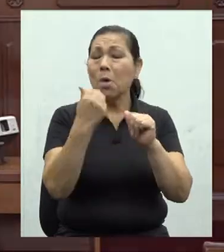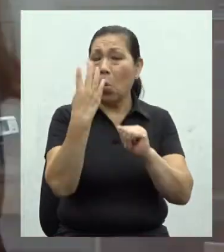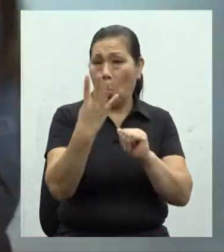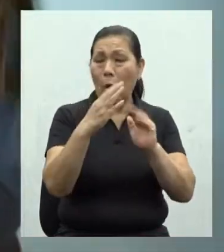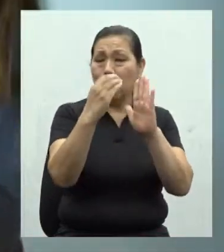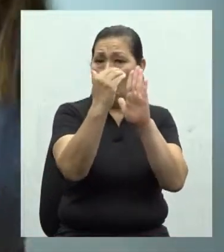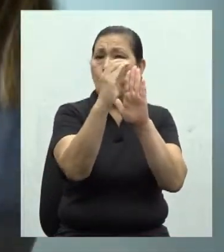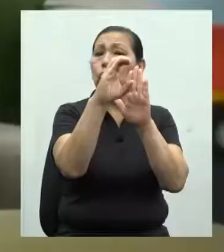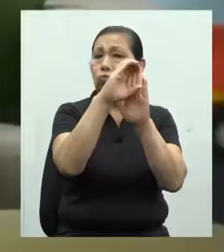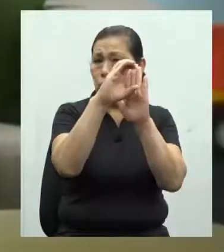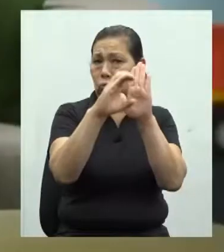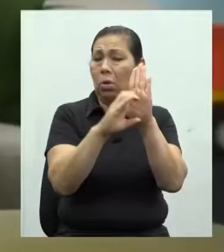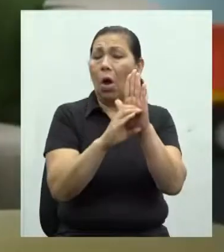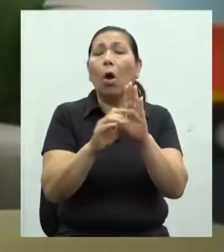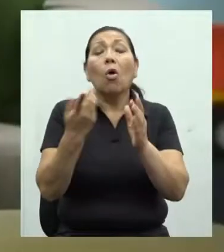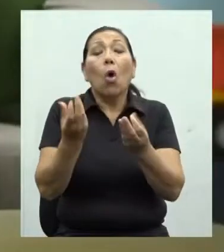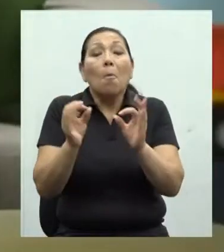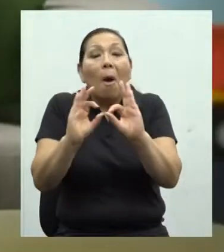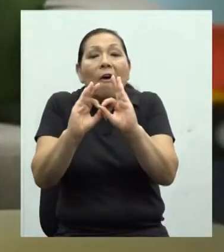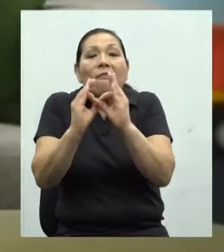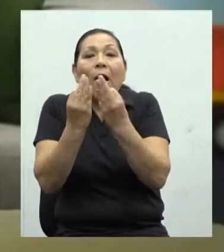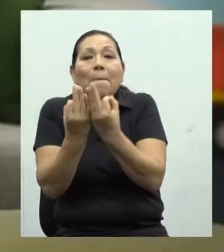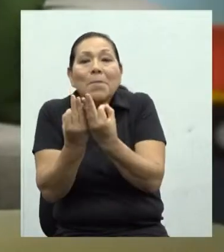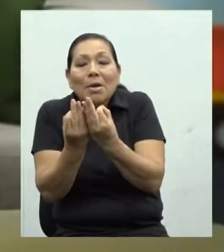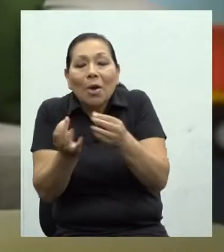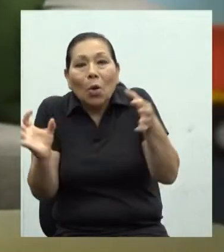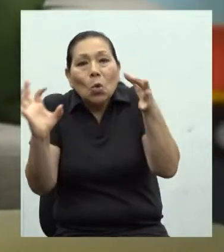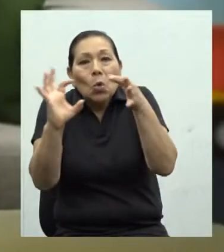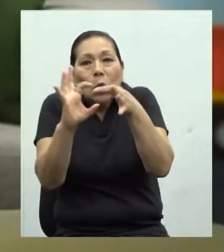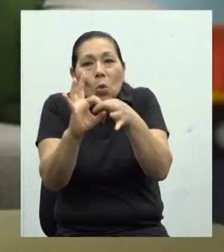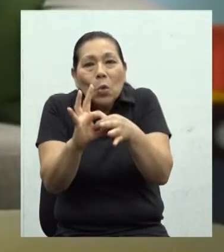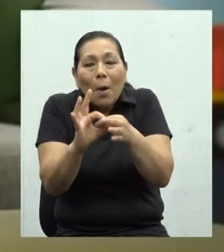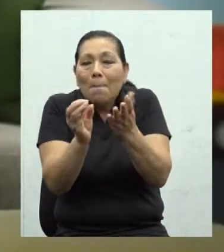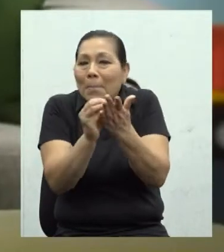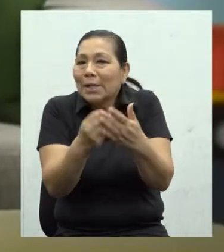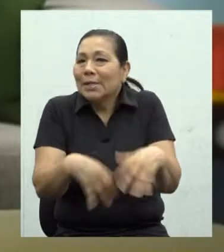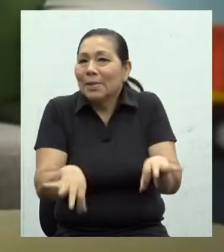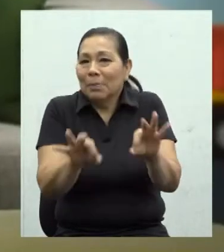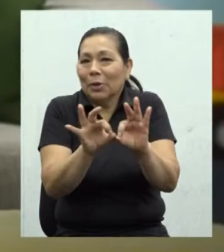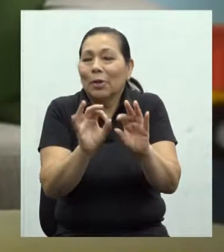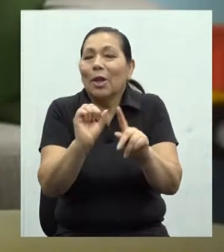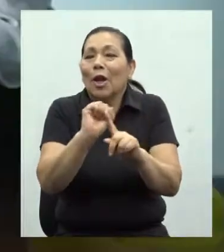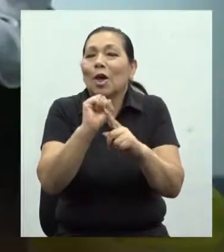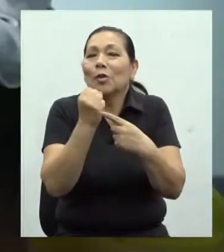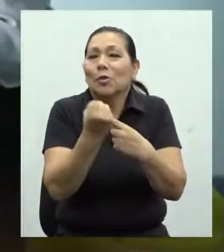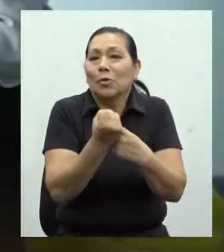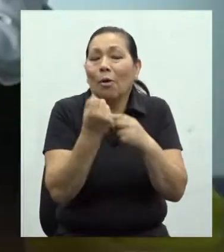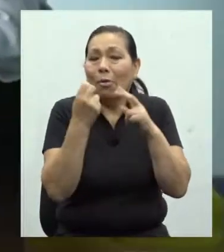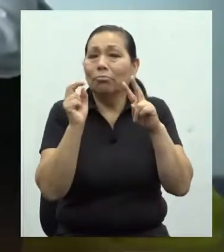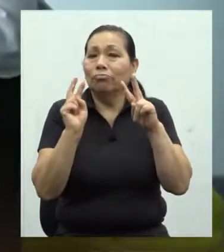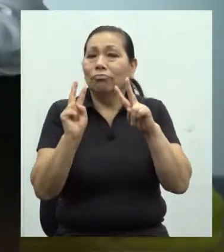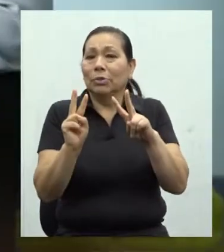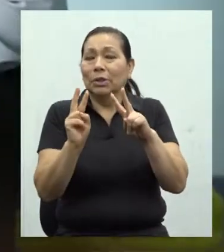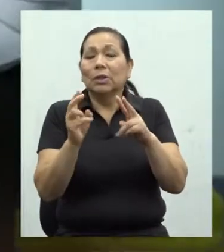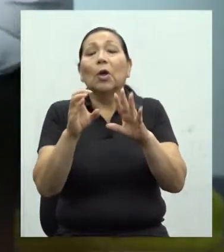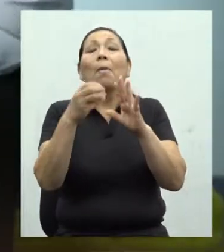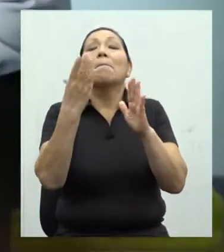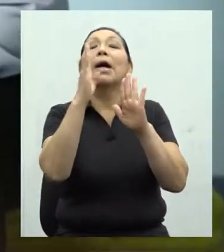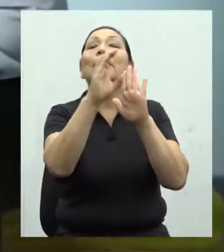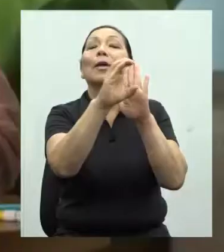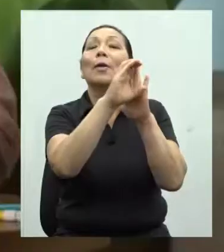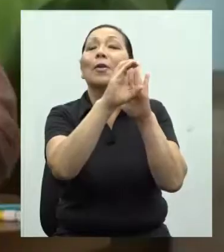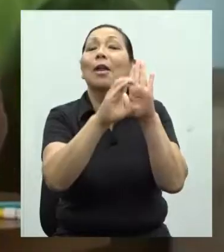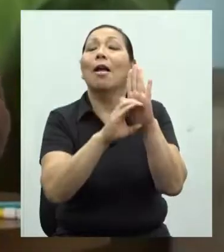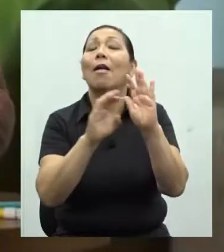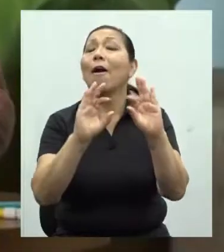Constitución reconoce a la familia como un instituto natural y fundamental de la sociedad. Desde una perspectiva constitucional,